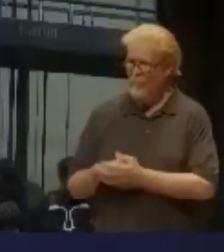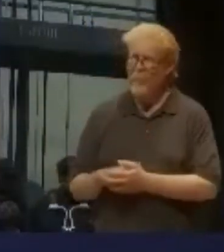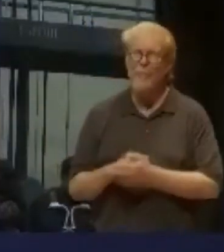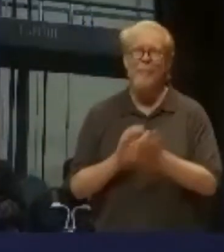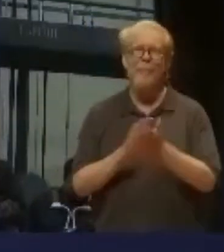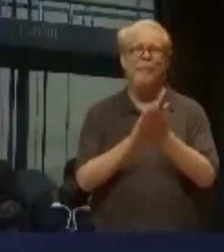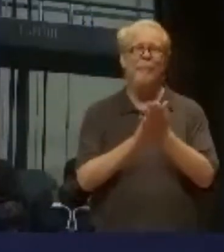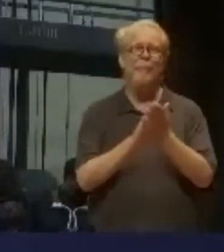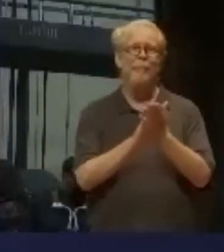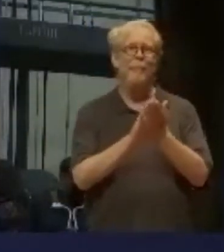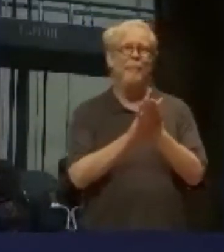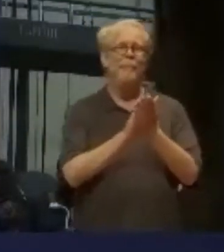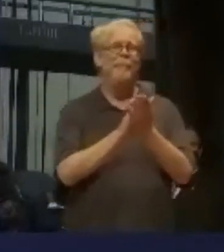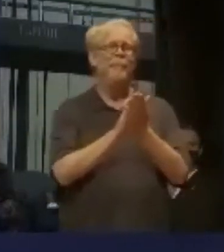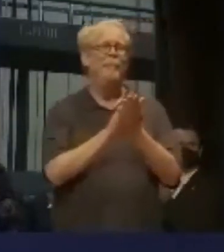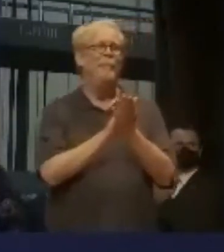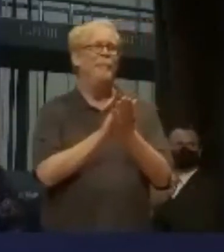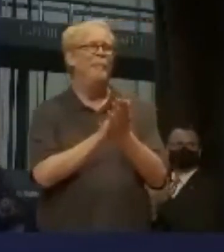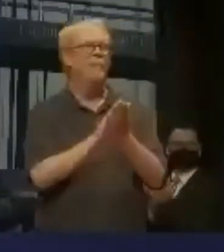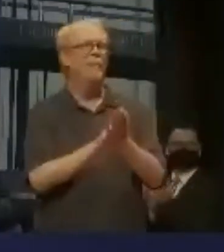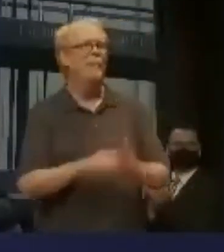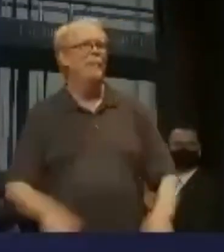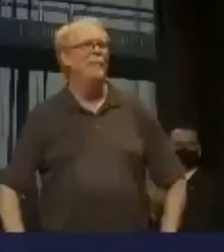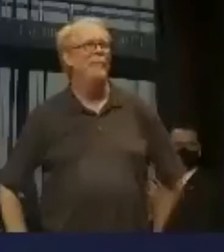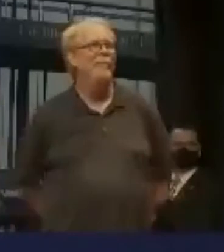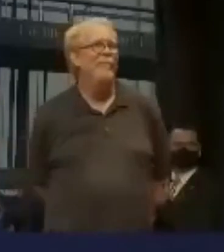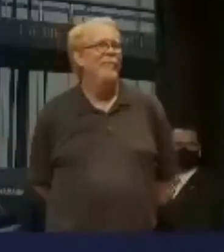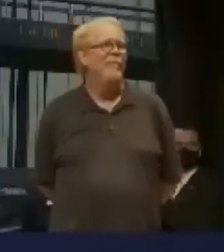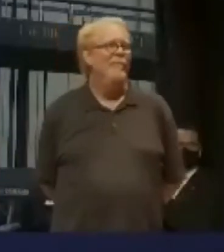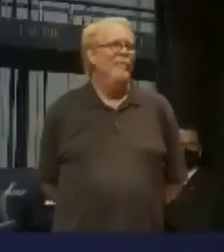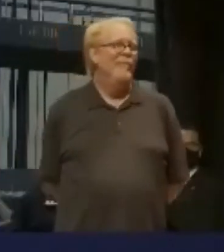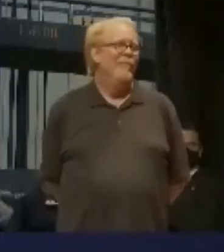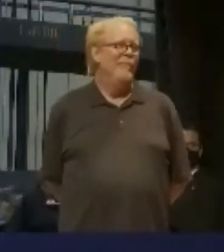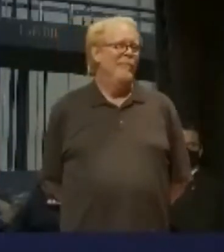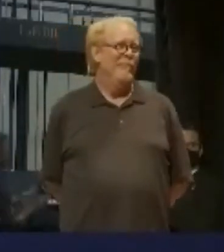dar su actualización. Muchísimas gracias.